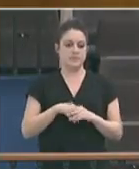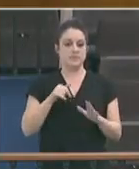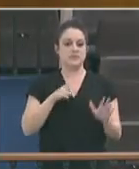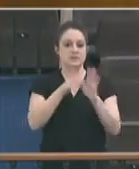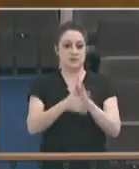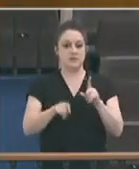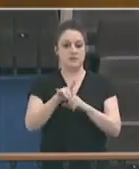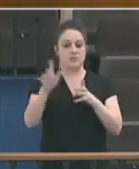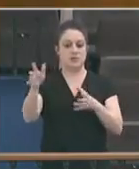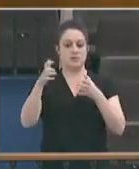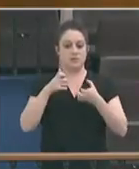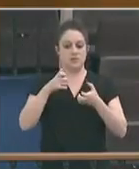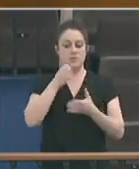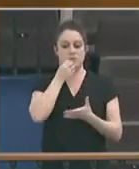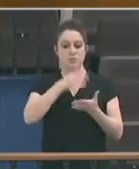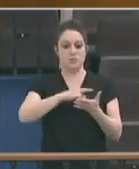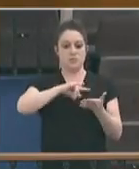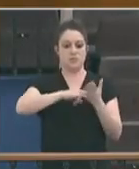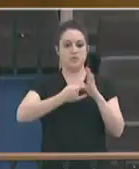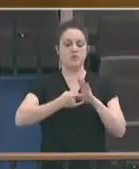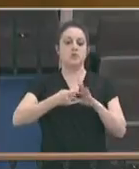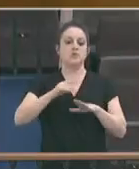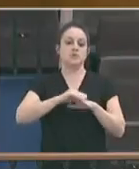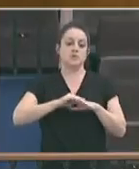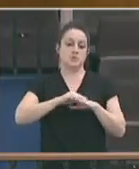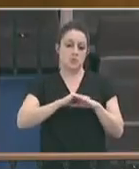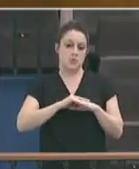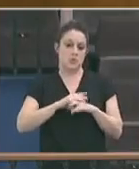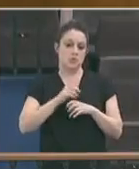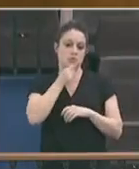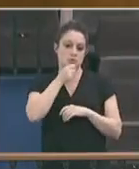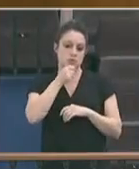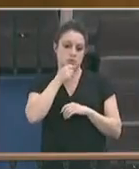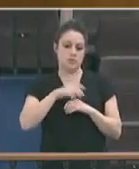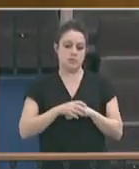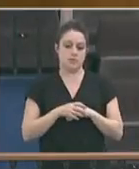la propuesta de resolución presentada por el Grupo Parlamentario Socialista con 19 votos a favor y 14 en contra.